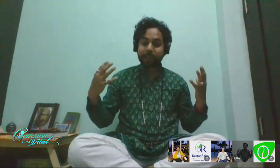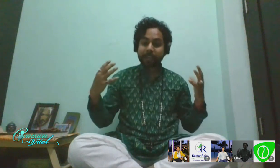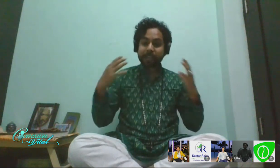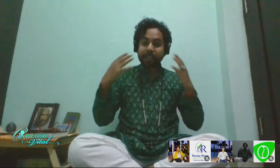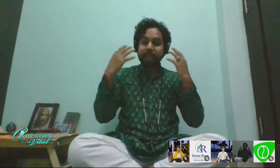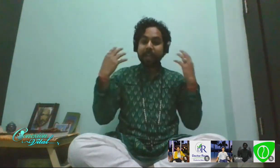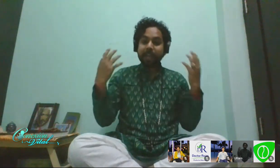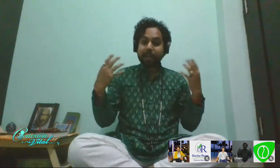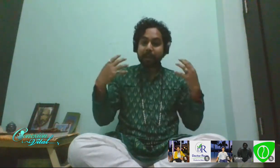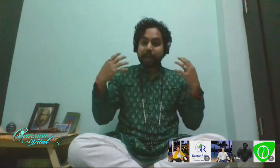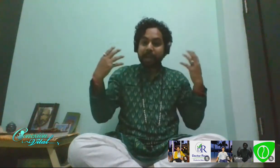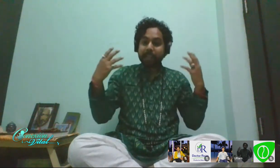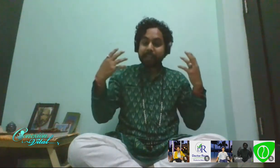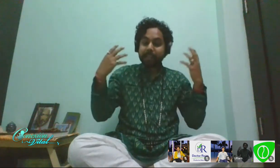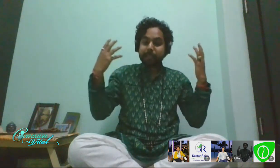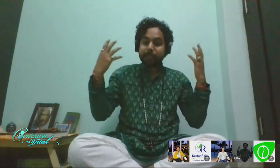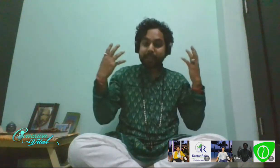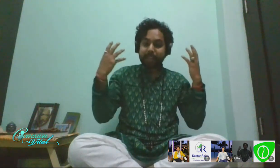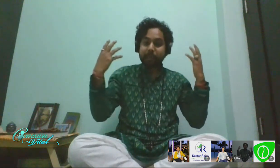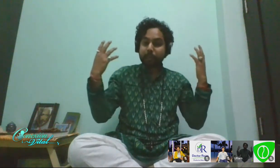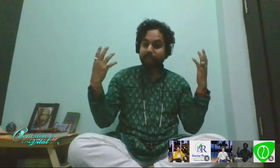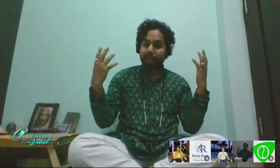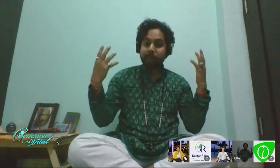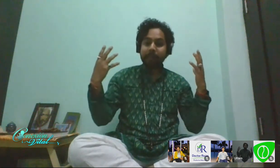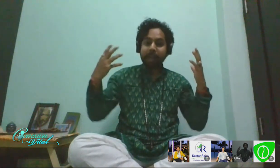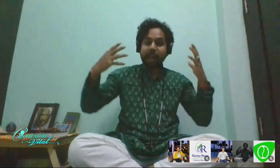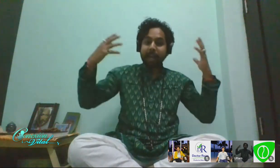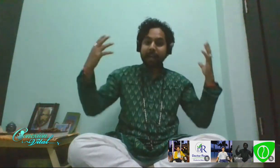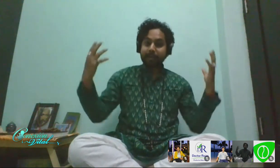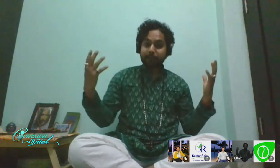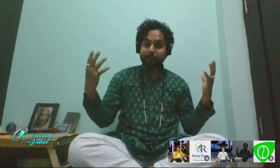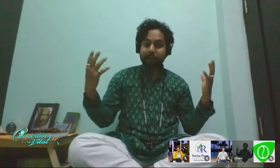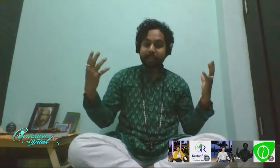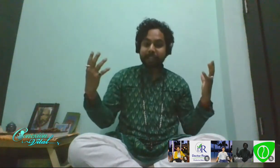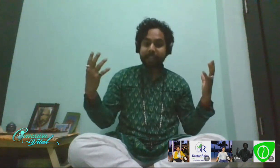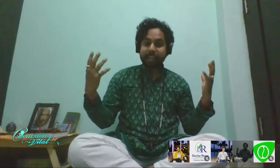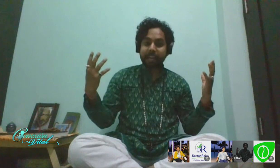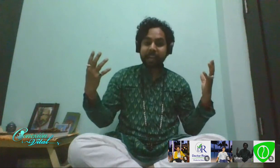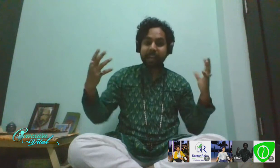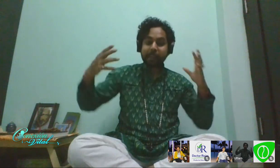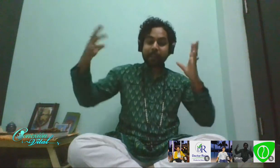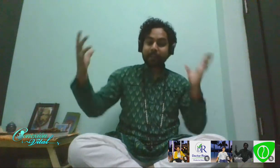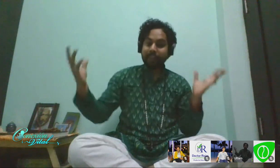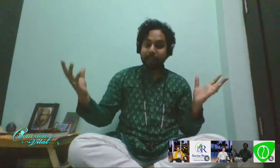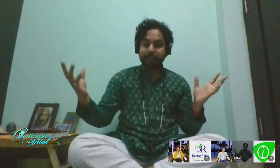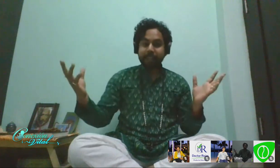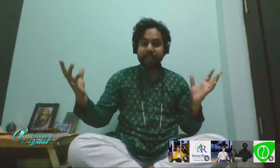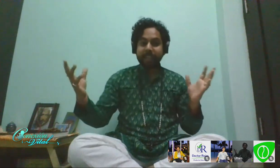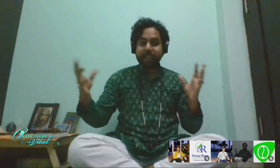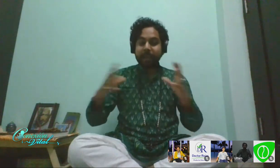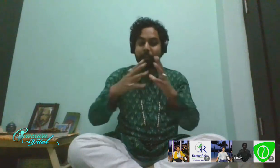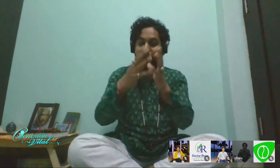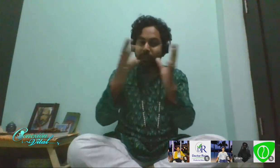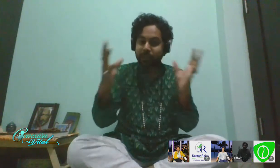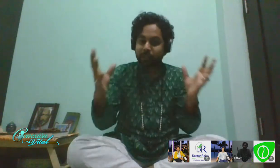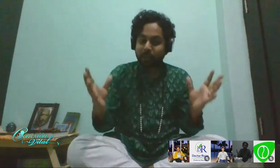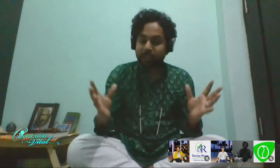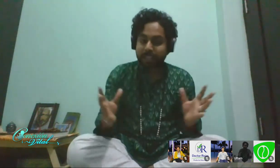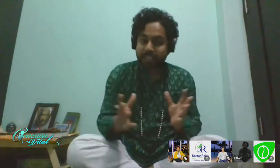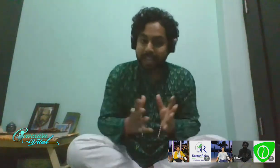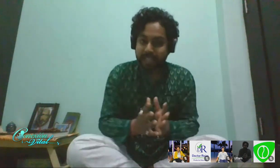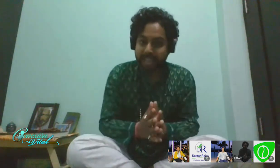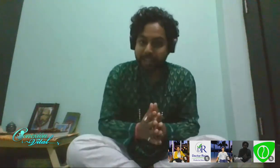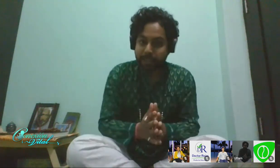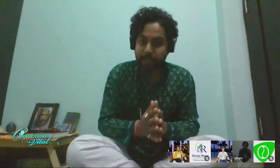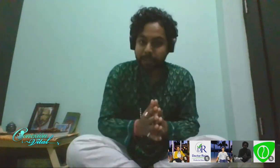my body and this is me, Uttam. I come from India, my family. Because of